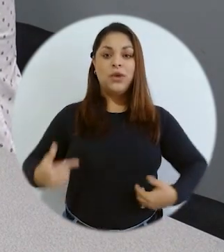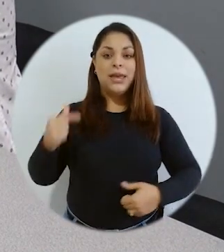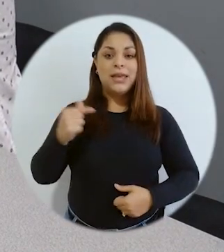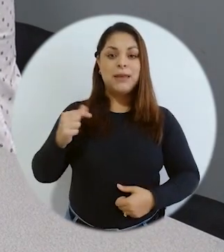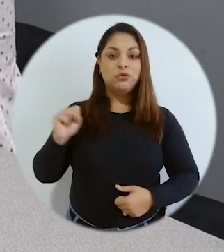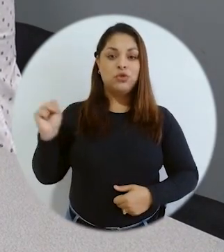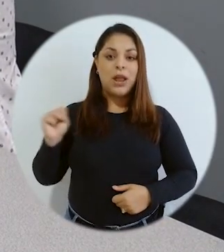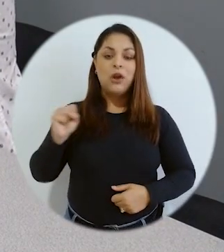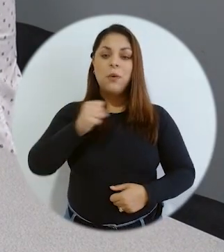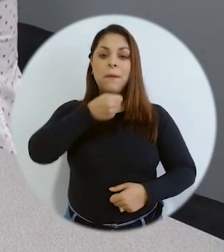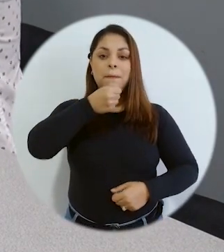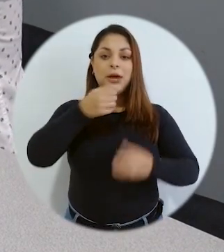camino con los estudiantes, ¿verdad? ¿No? A llevarles la posibilidad de un estudio. Y a nosotros nos parecía muy importante que